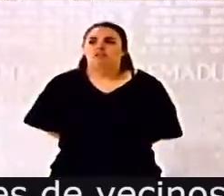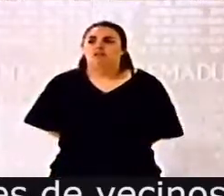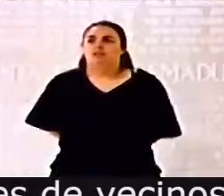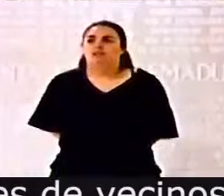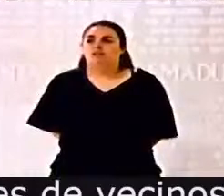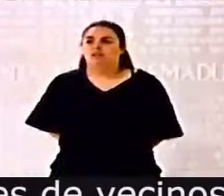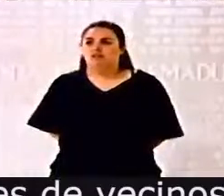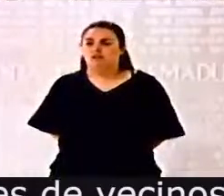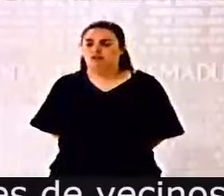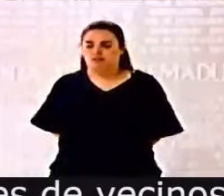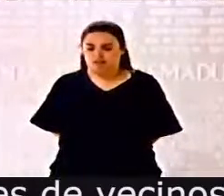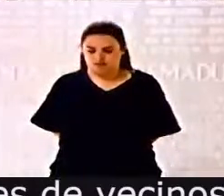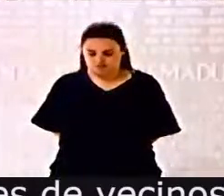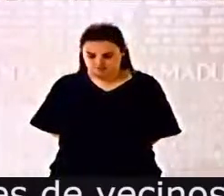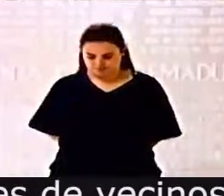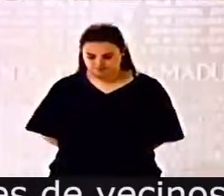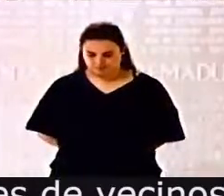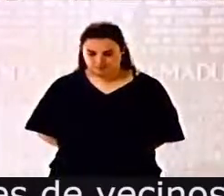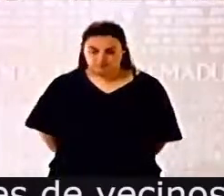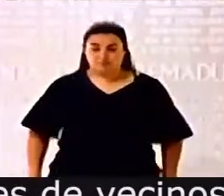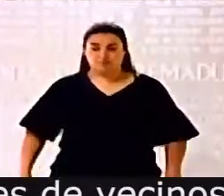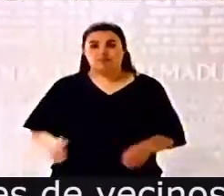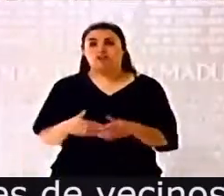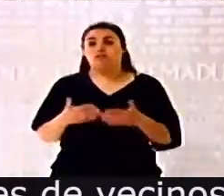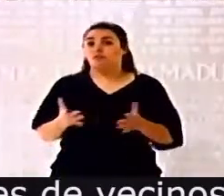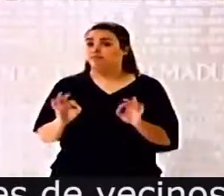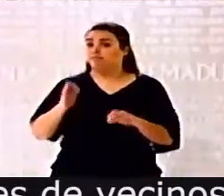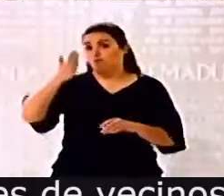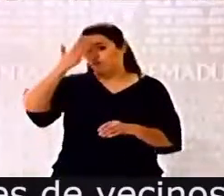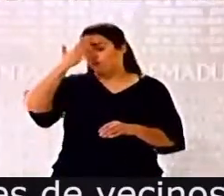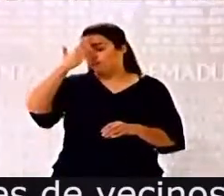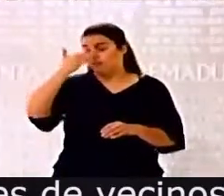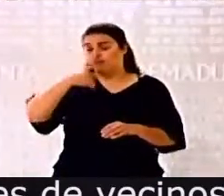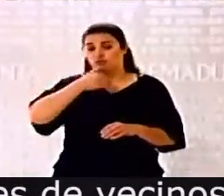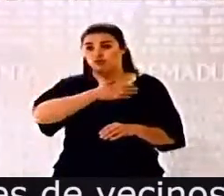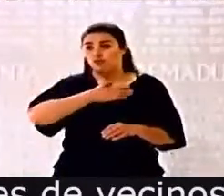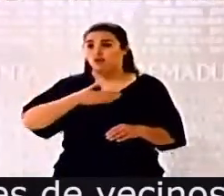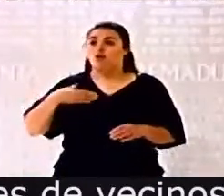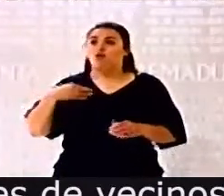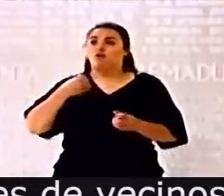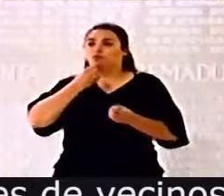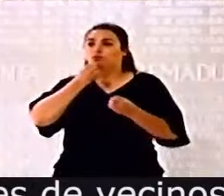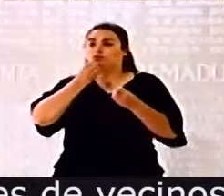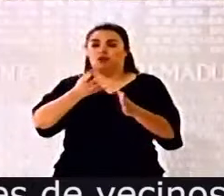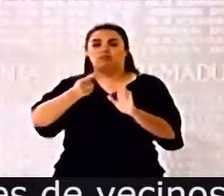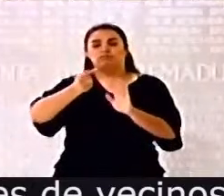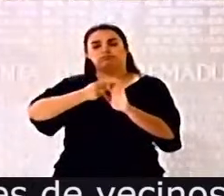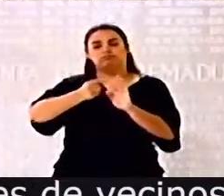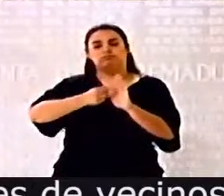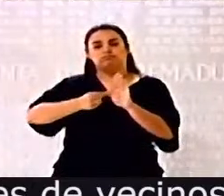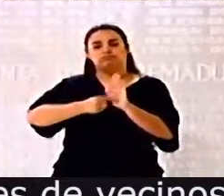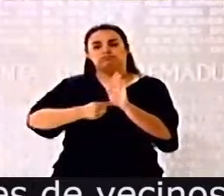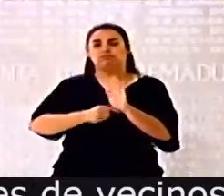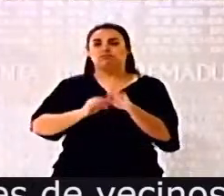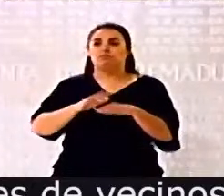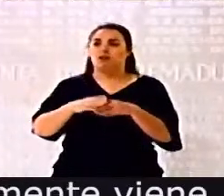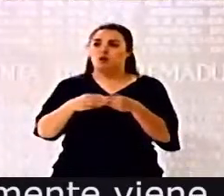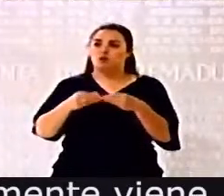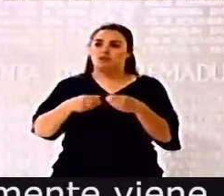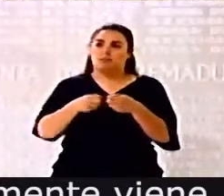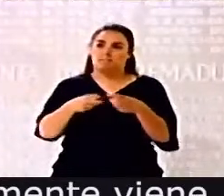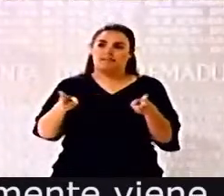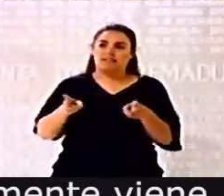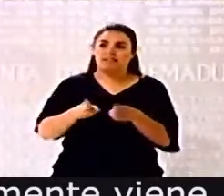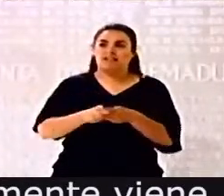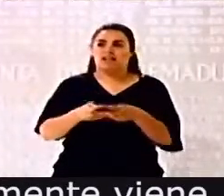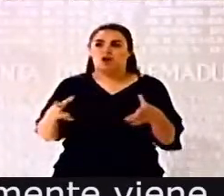Por lo tanto, eso es fundamentalmente lo que viene marcado en el uso de las piscinas de